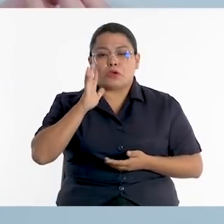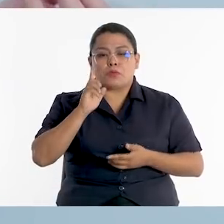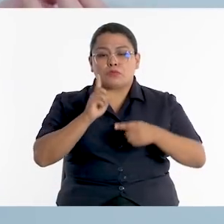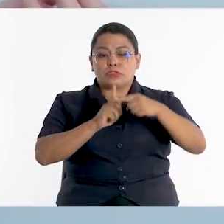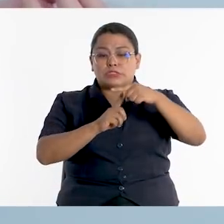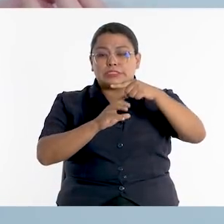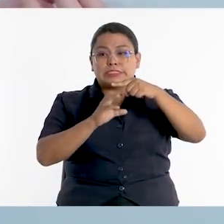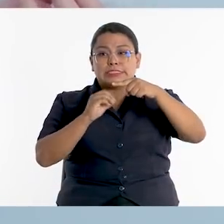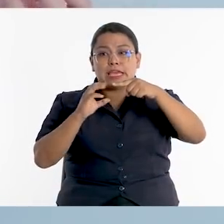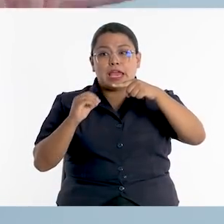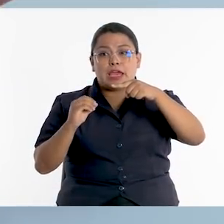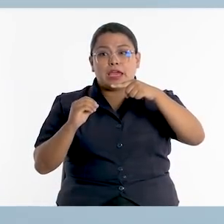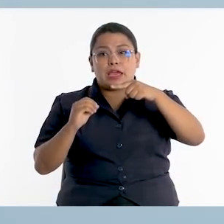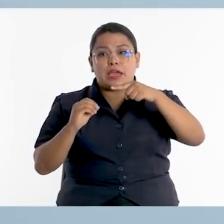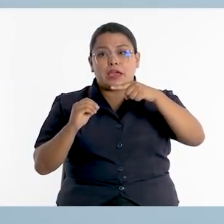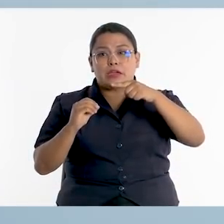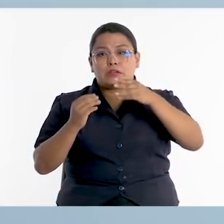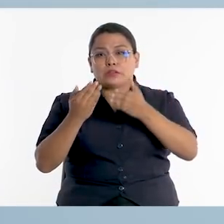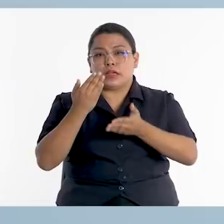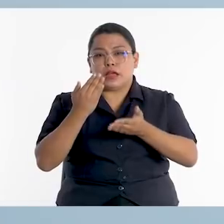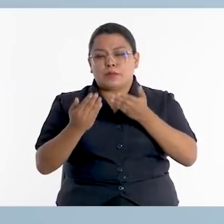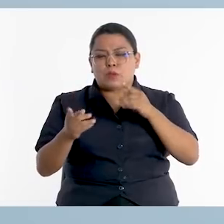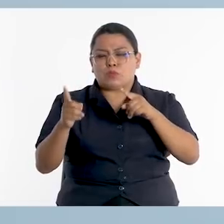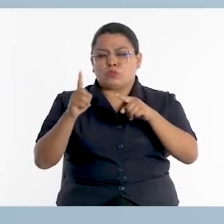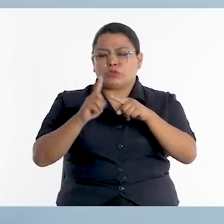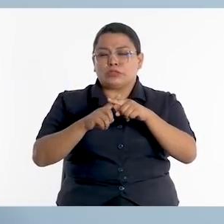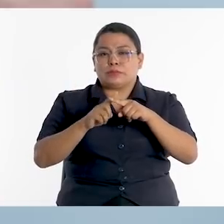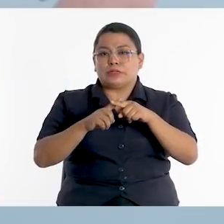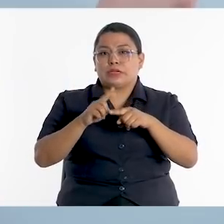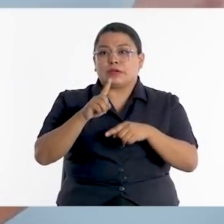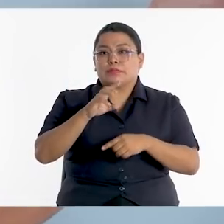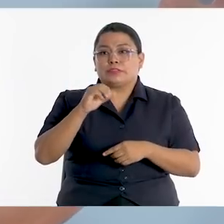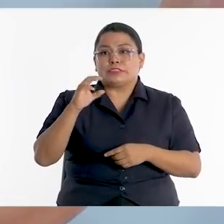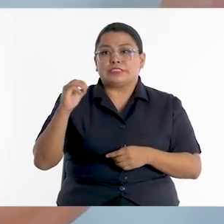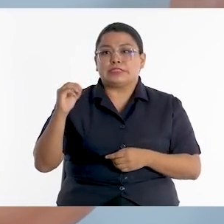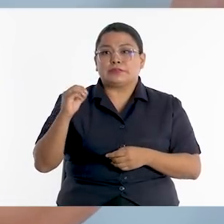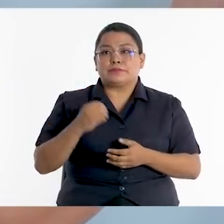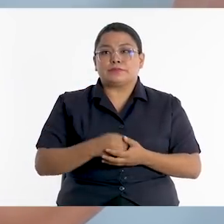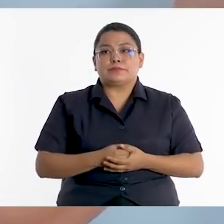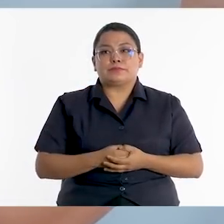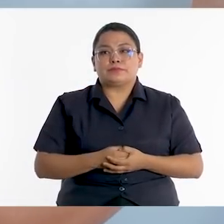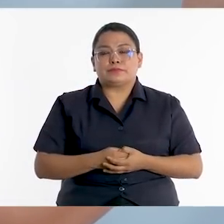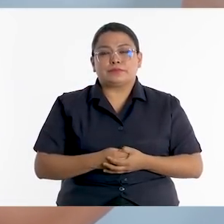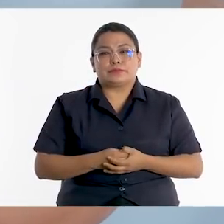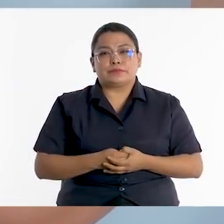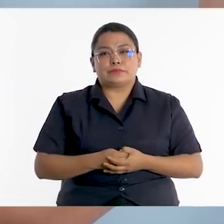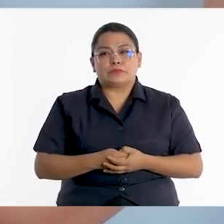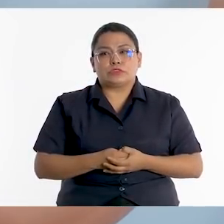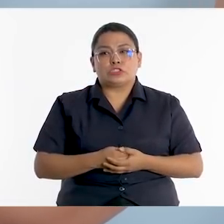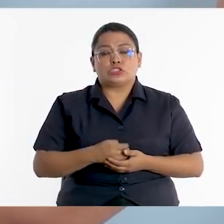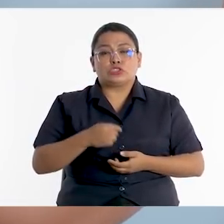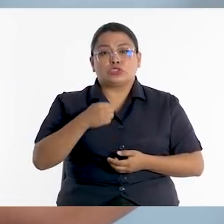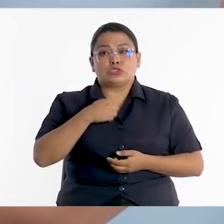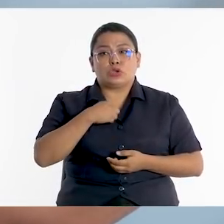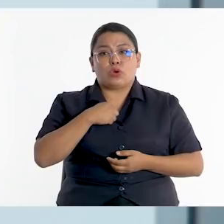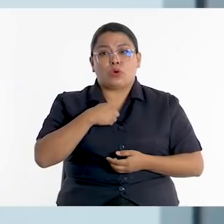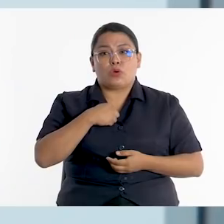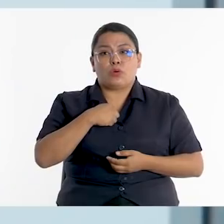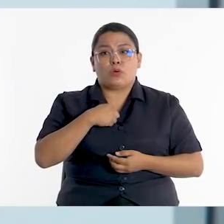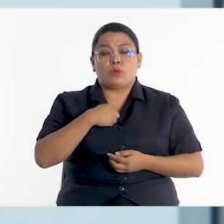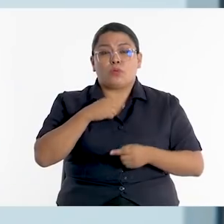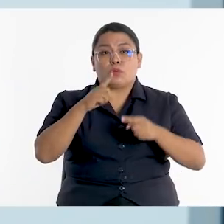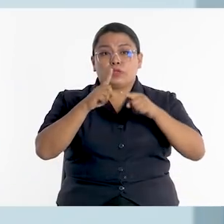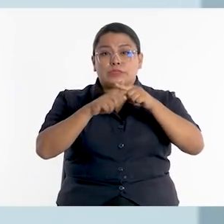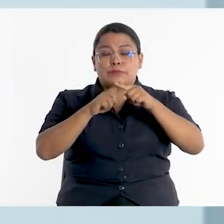100 en el denominador, podríamos multiplicar por 100. Es decir, si yo multiplico por